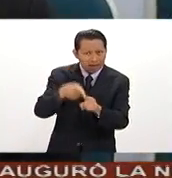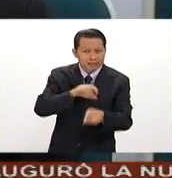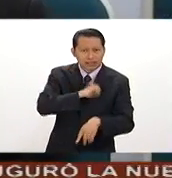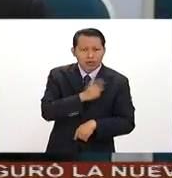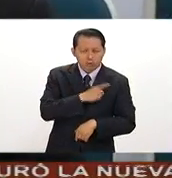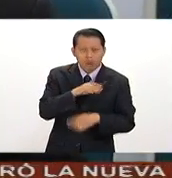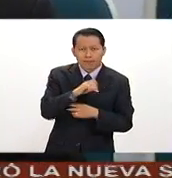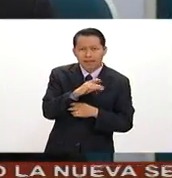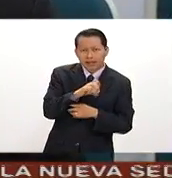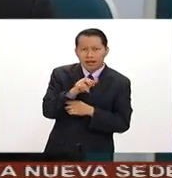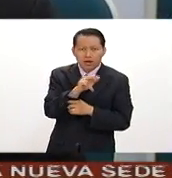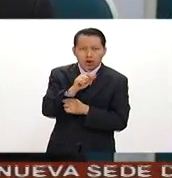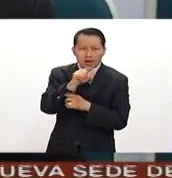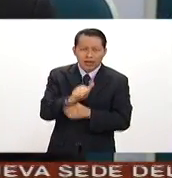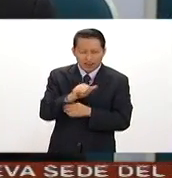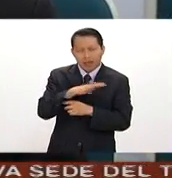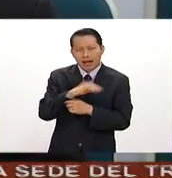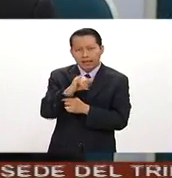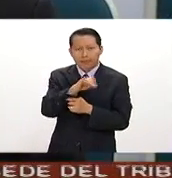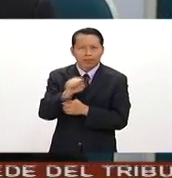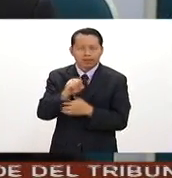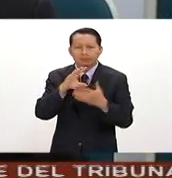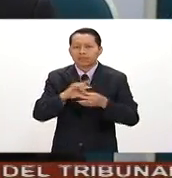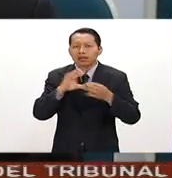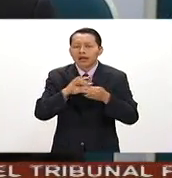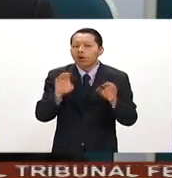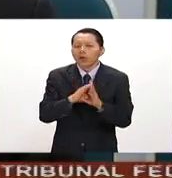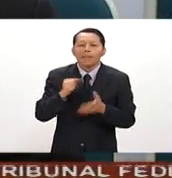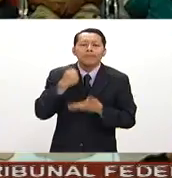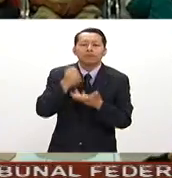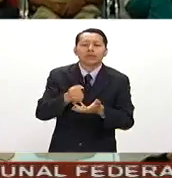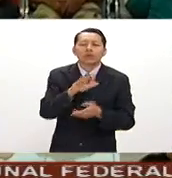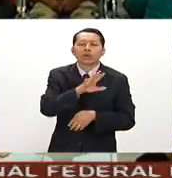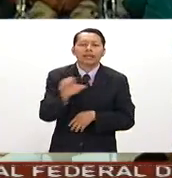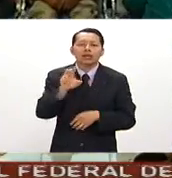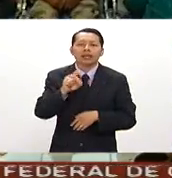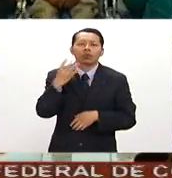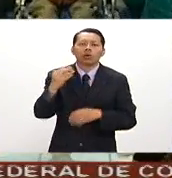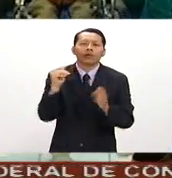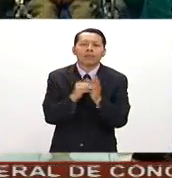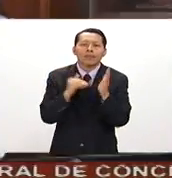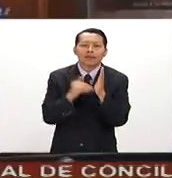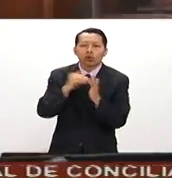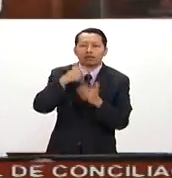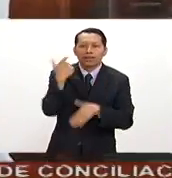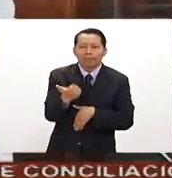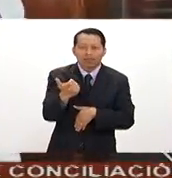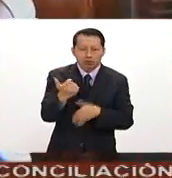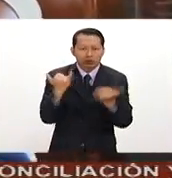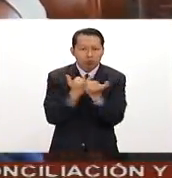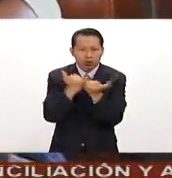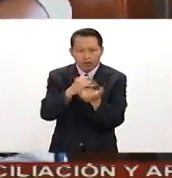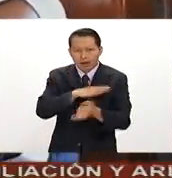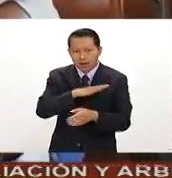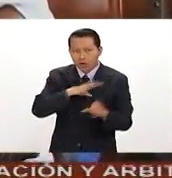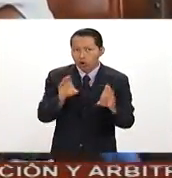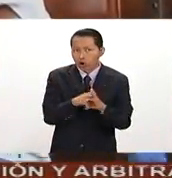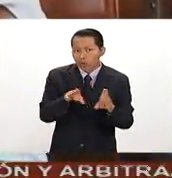Arriola, director del IMSS, dijo que el instituto va a contar con un presupuesto de más de 534,000 millones de pesos financiado por las